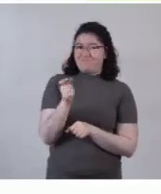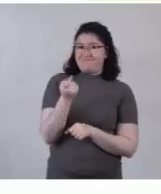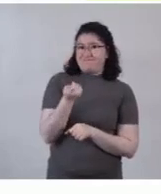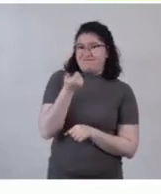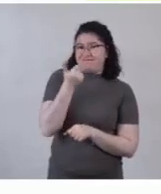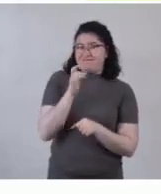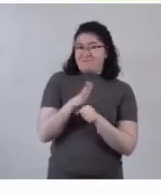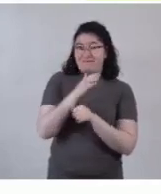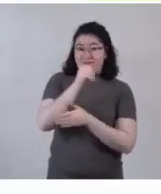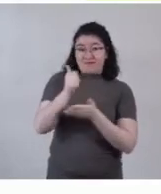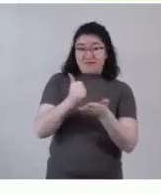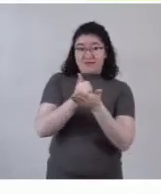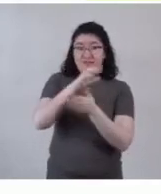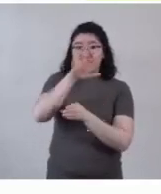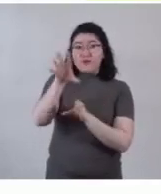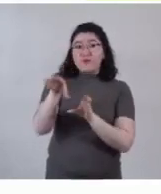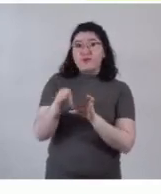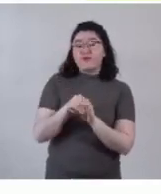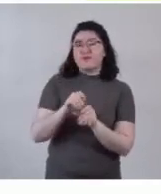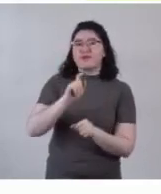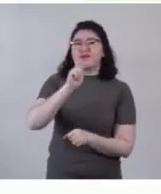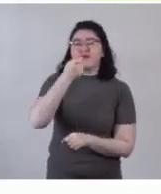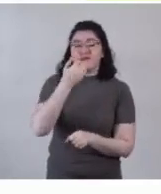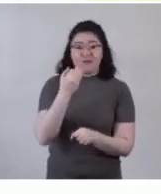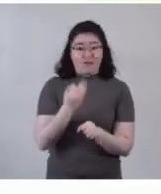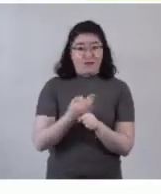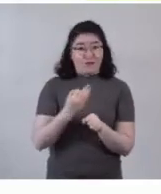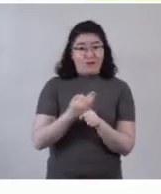la ciudad. Quiere decir que hoy tenemos